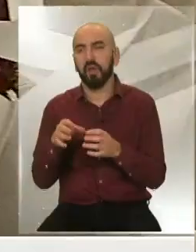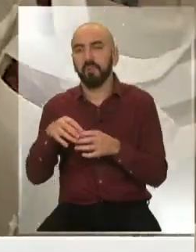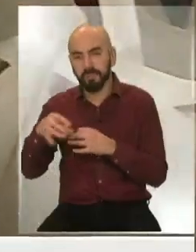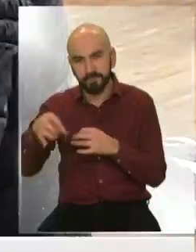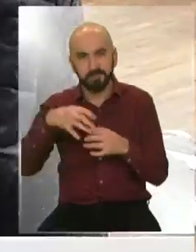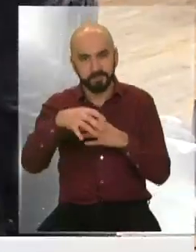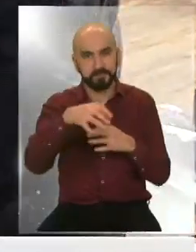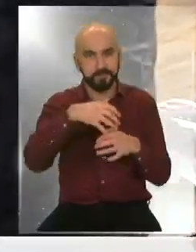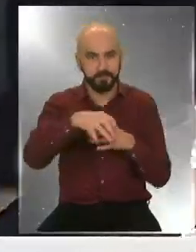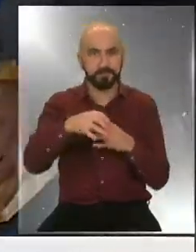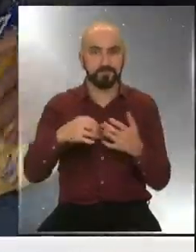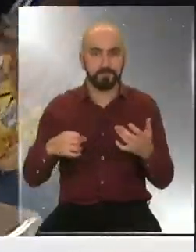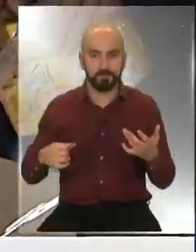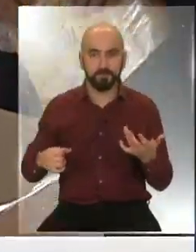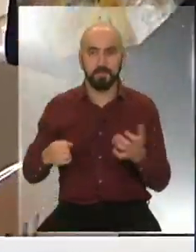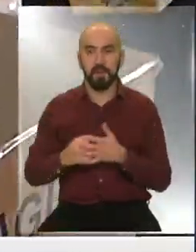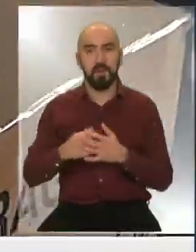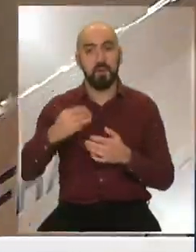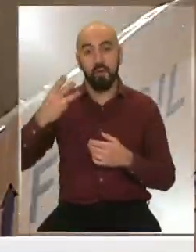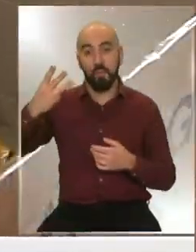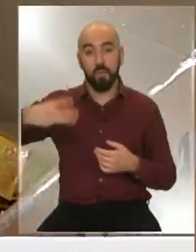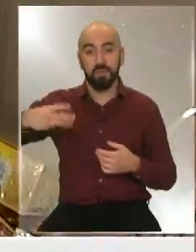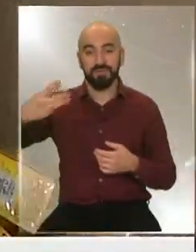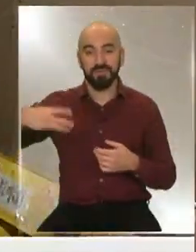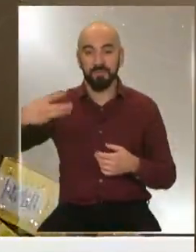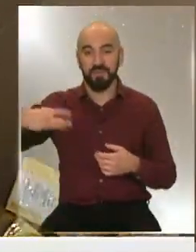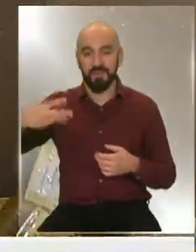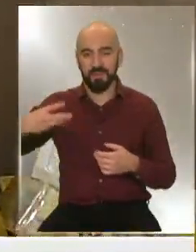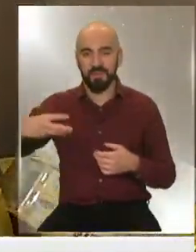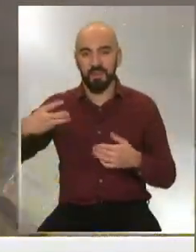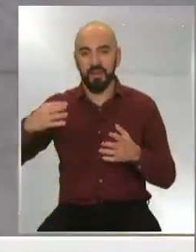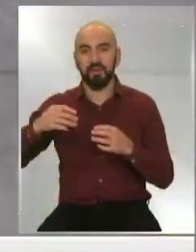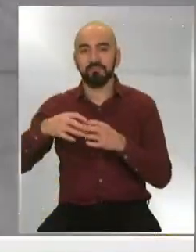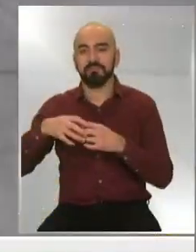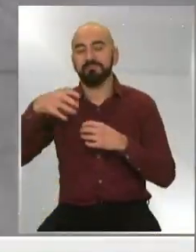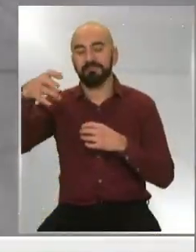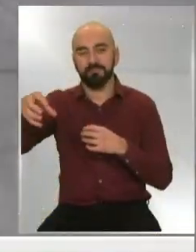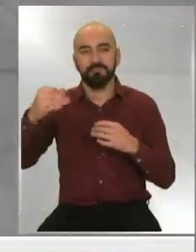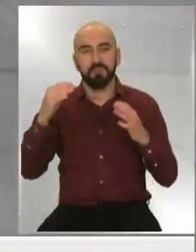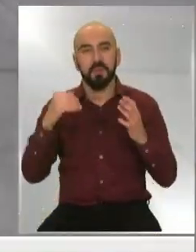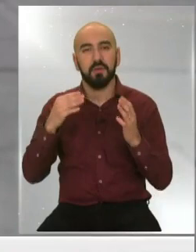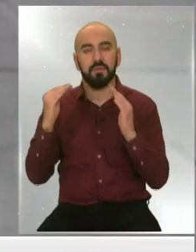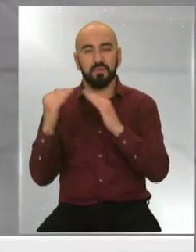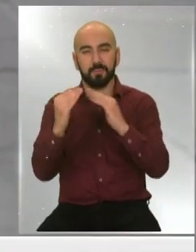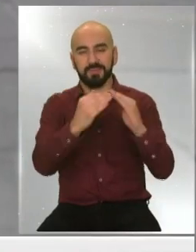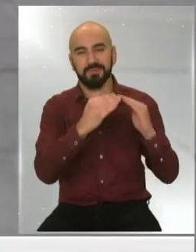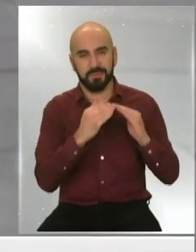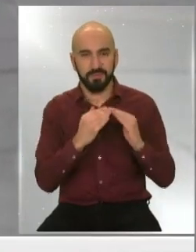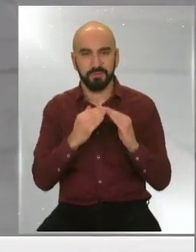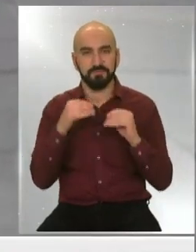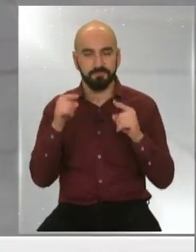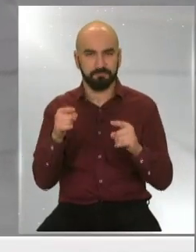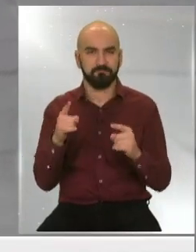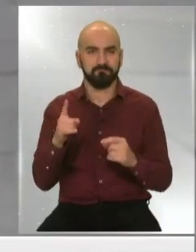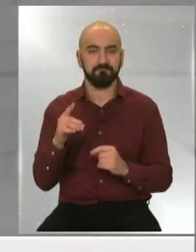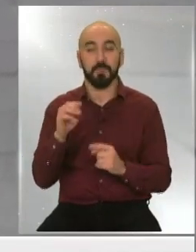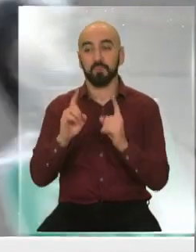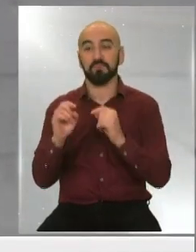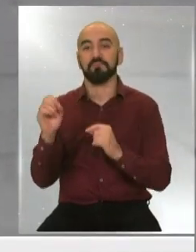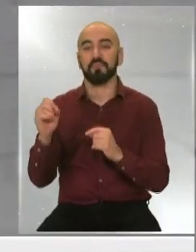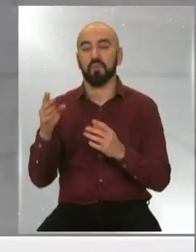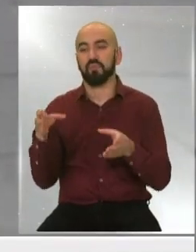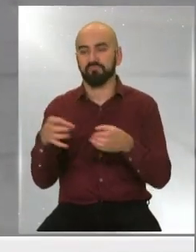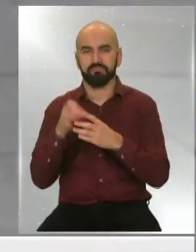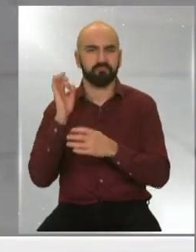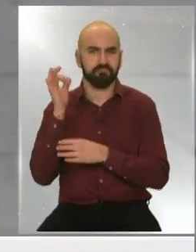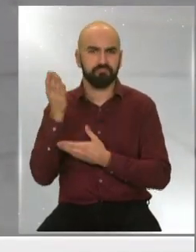desde el punto municipal, ¿cierto?, hasta los domicilios de los barrios que hemos priorizado junto con los alcaldes. Hemos